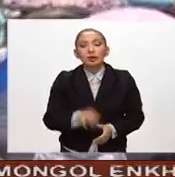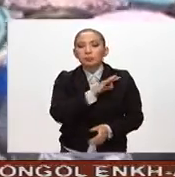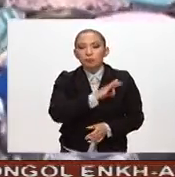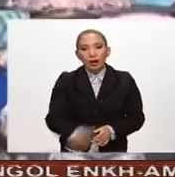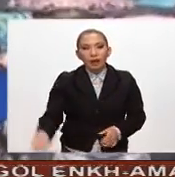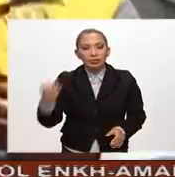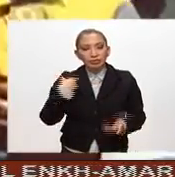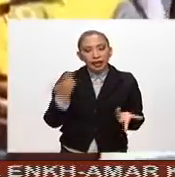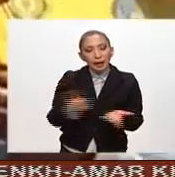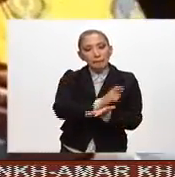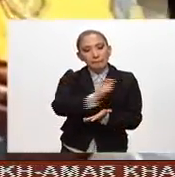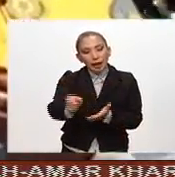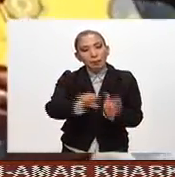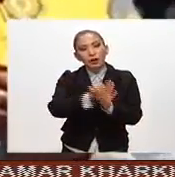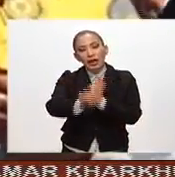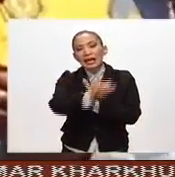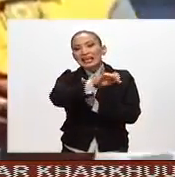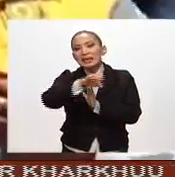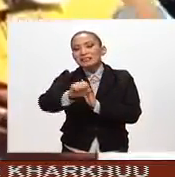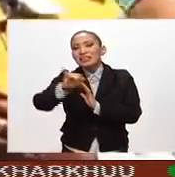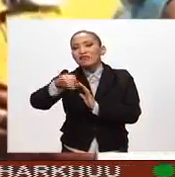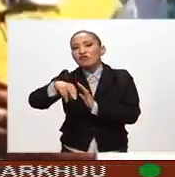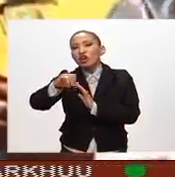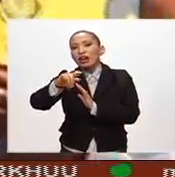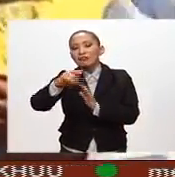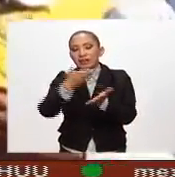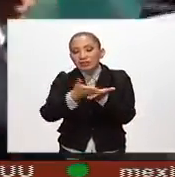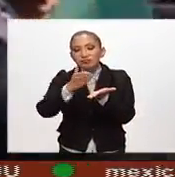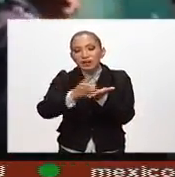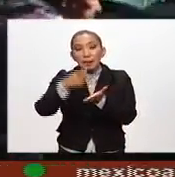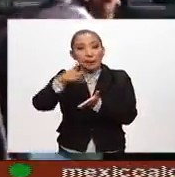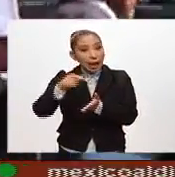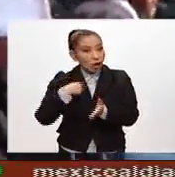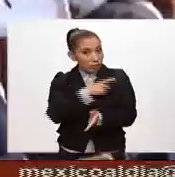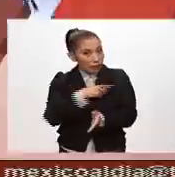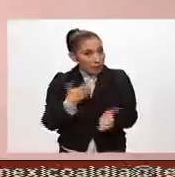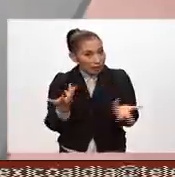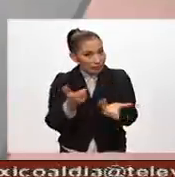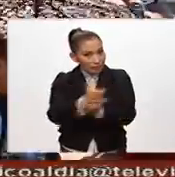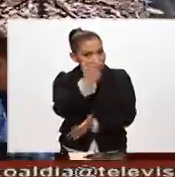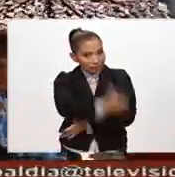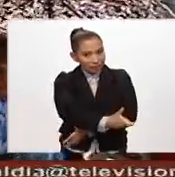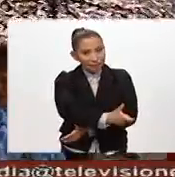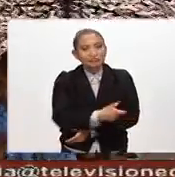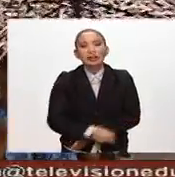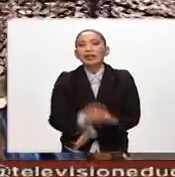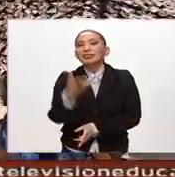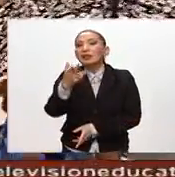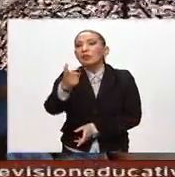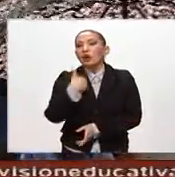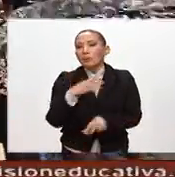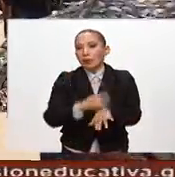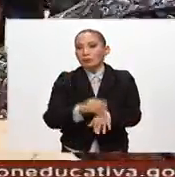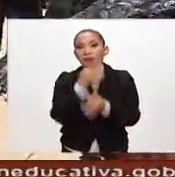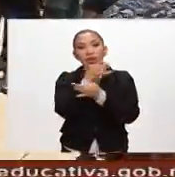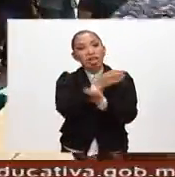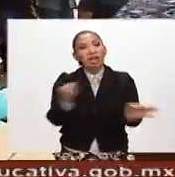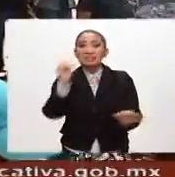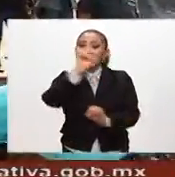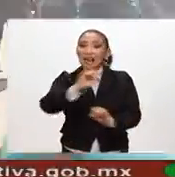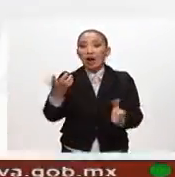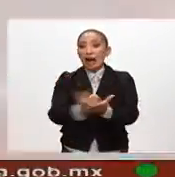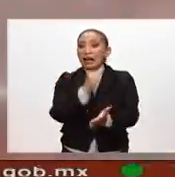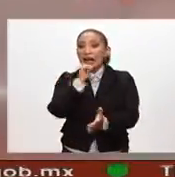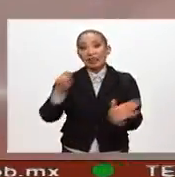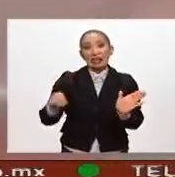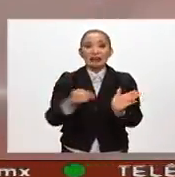Podrán diferir pagos como el IMSS y el Infonavit, pero no quedan exentos. Tampoco se permitirá declararse en